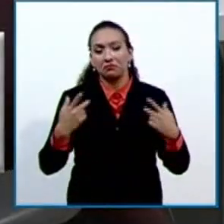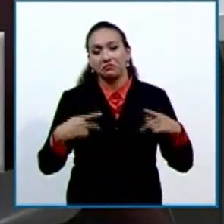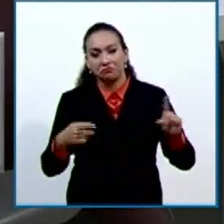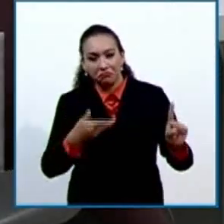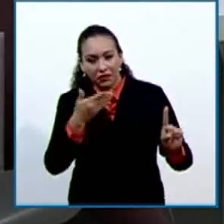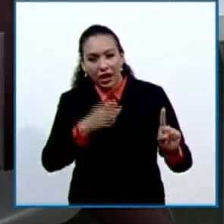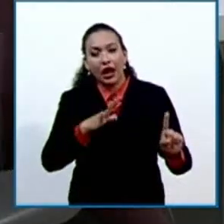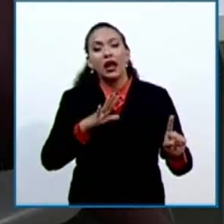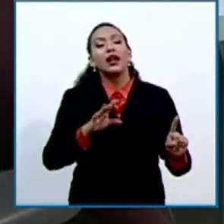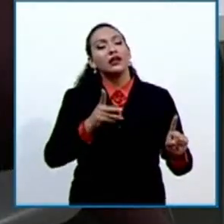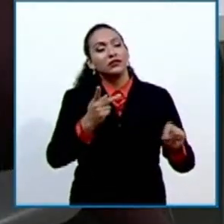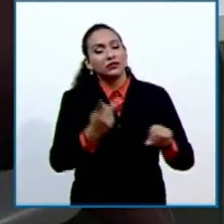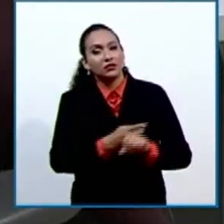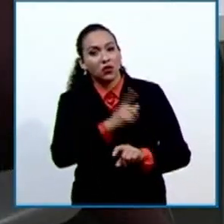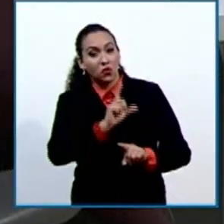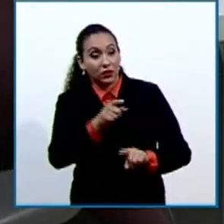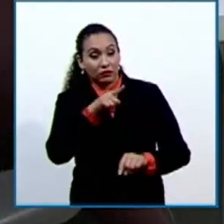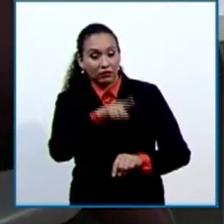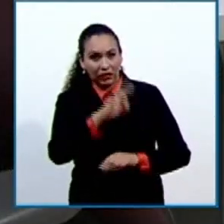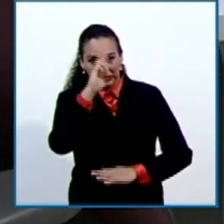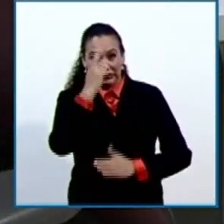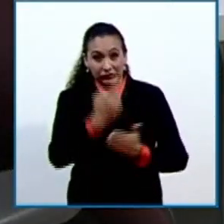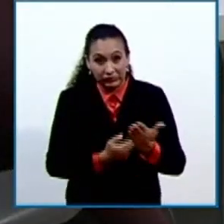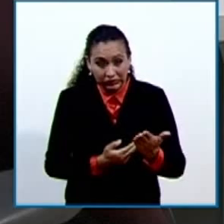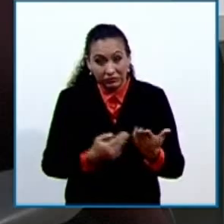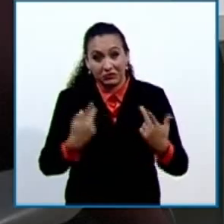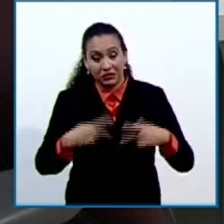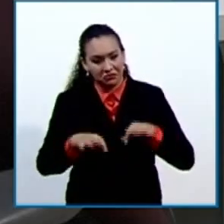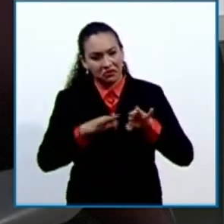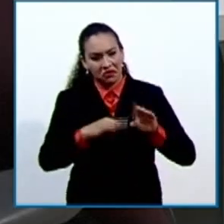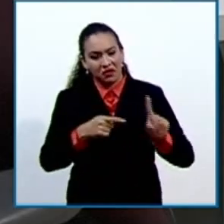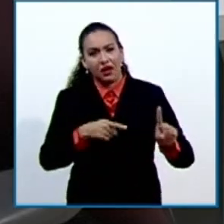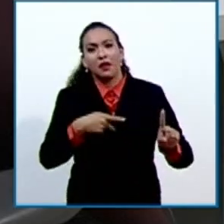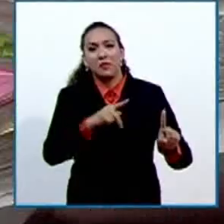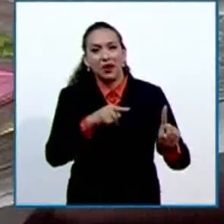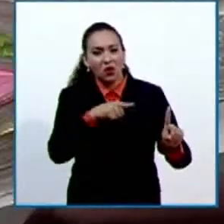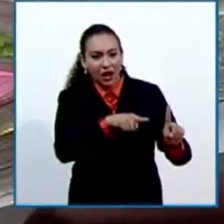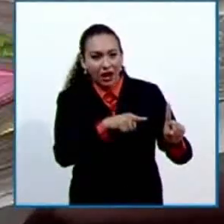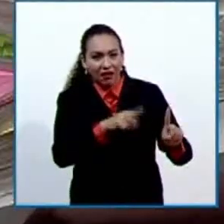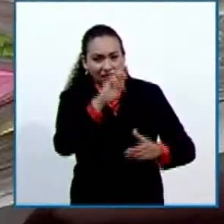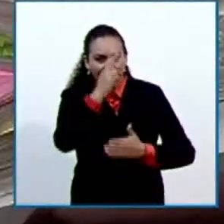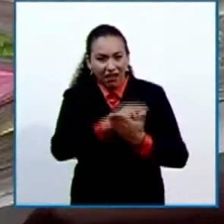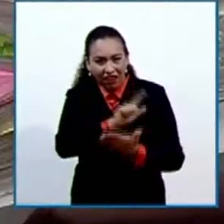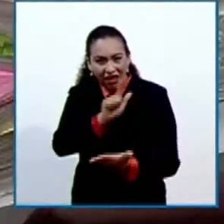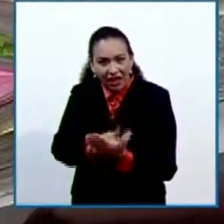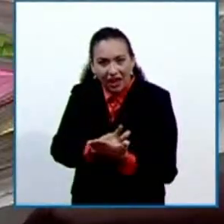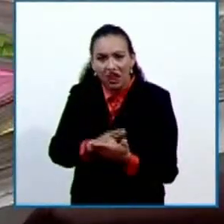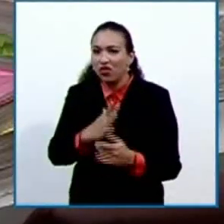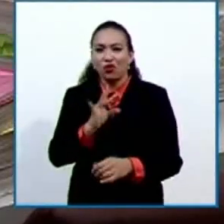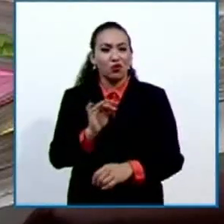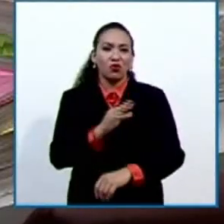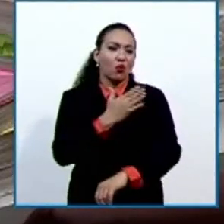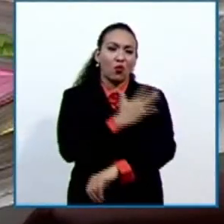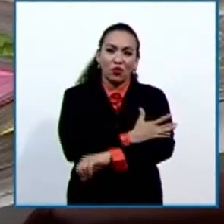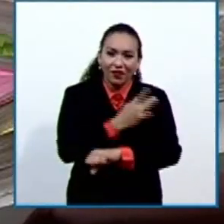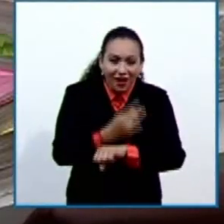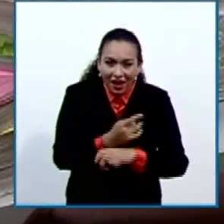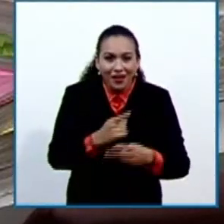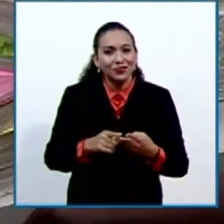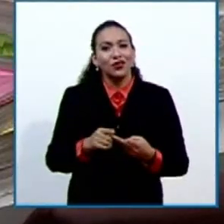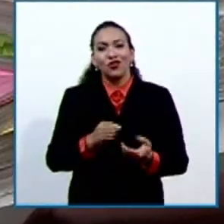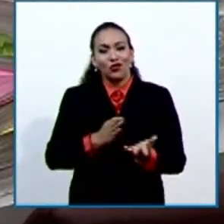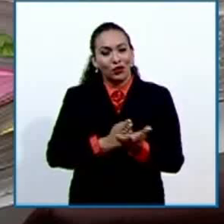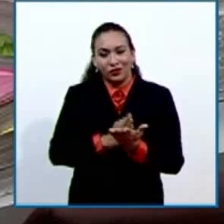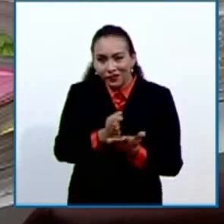las sanciones aplicables a los actos u omisiones que trastoquen los principios de legalidad, honradez, lealtad,